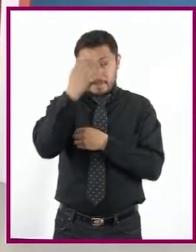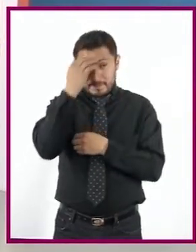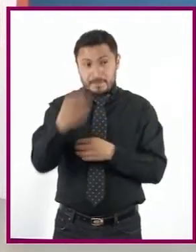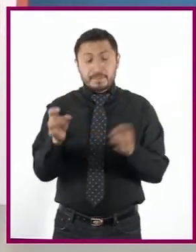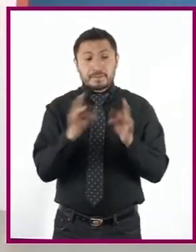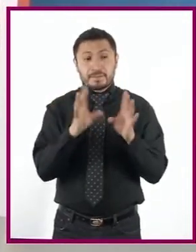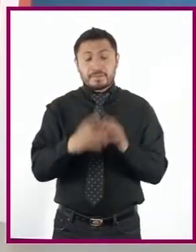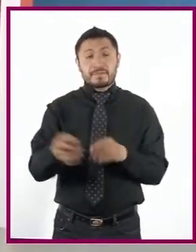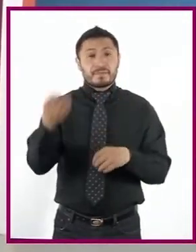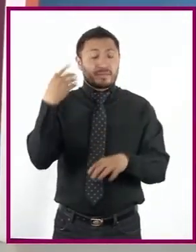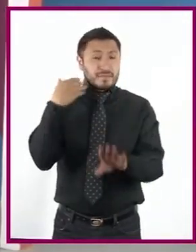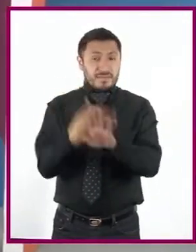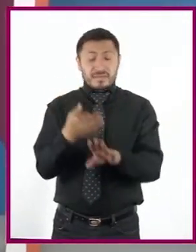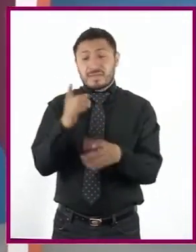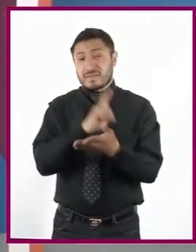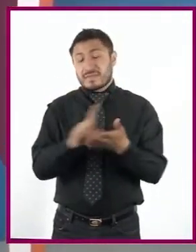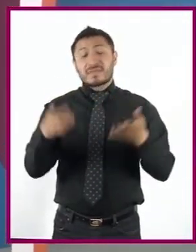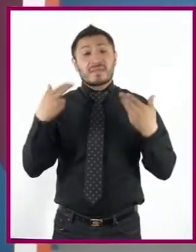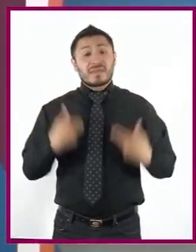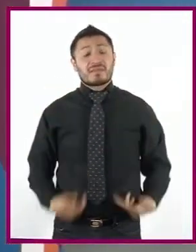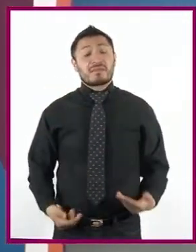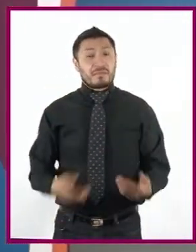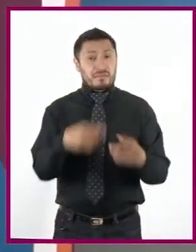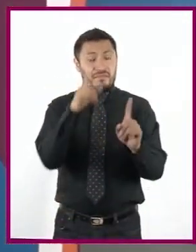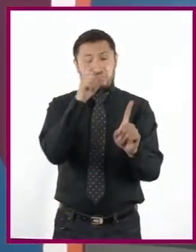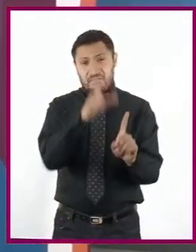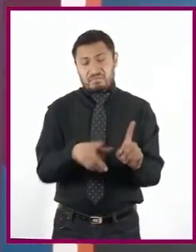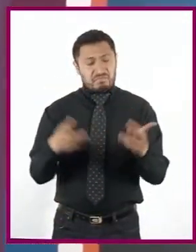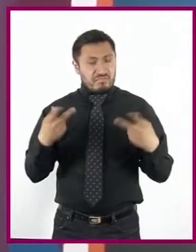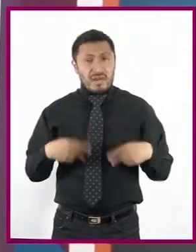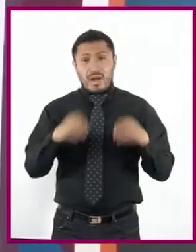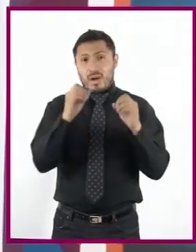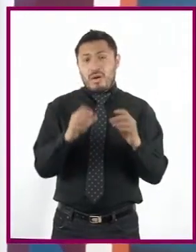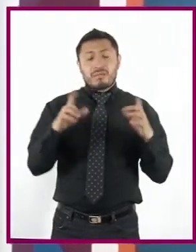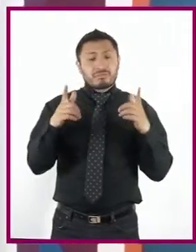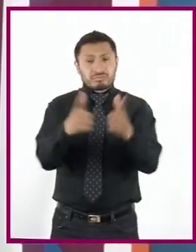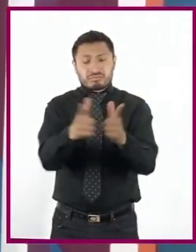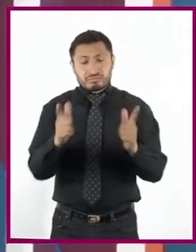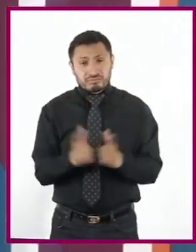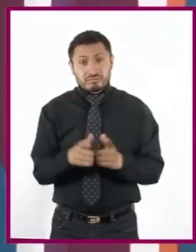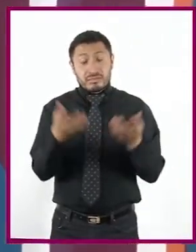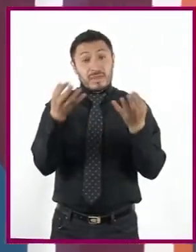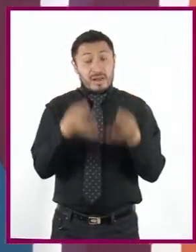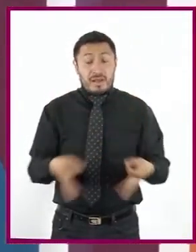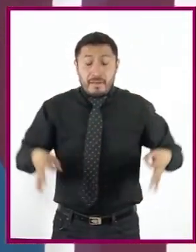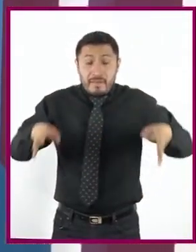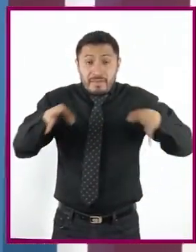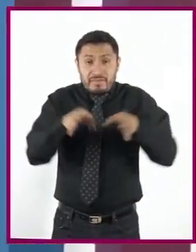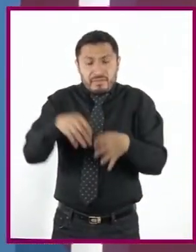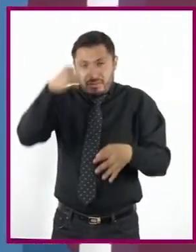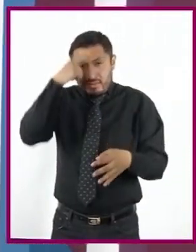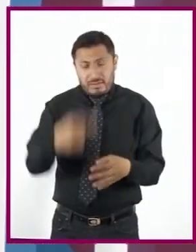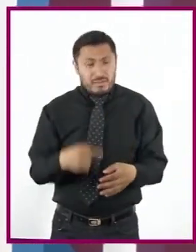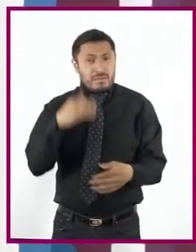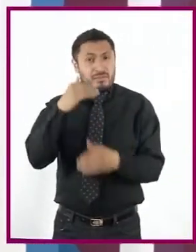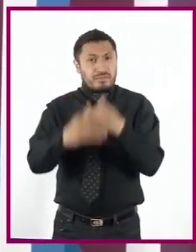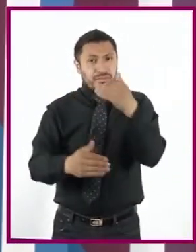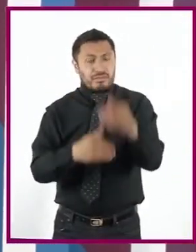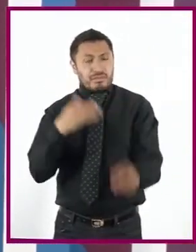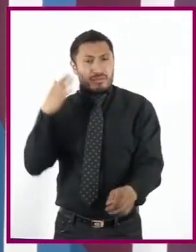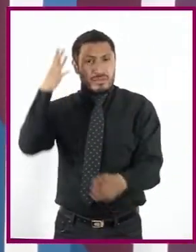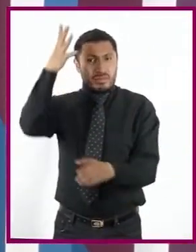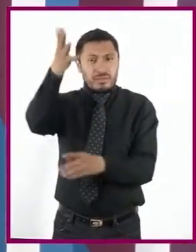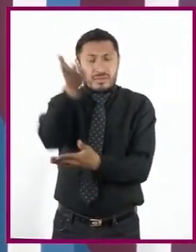los derechos humanos de una persona o colectividad es un paso importante en el camino hacia